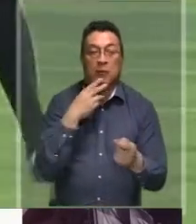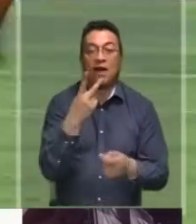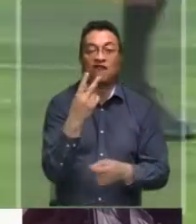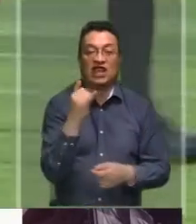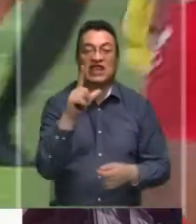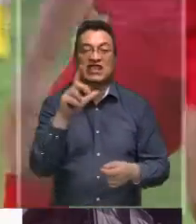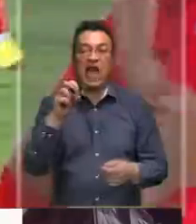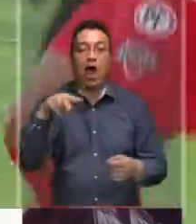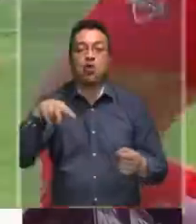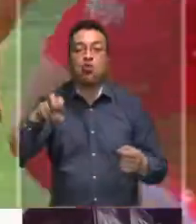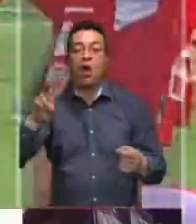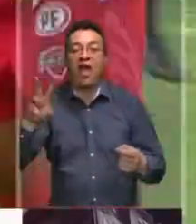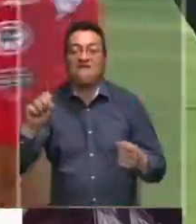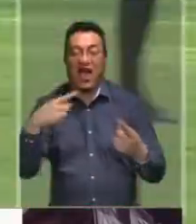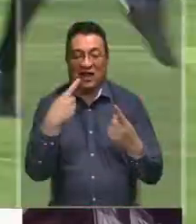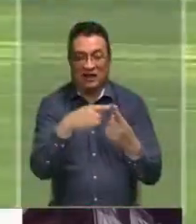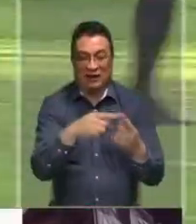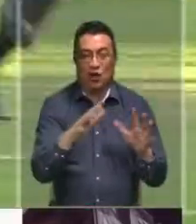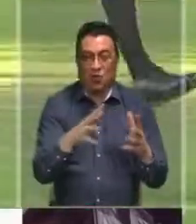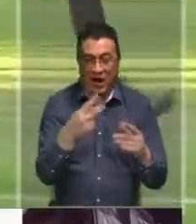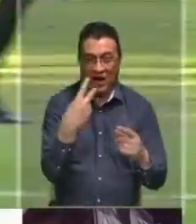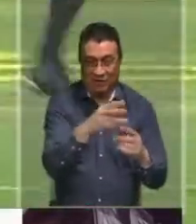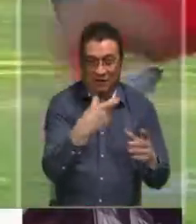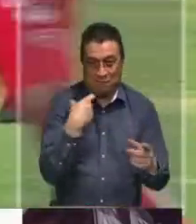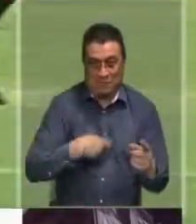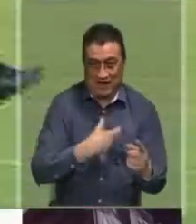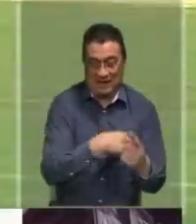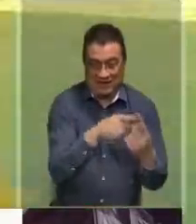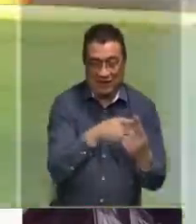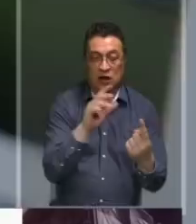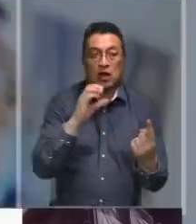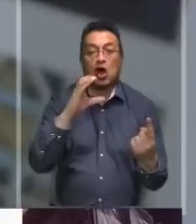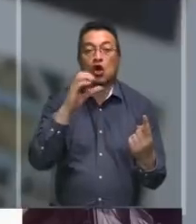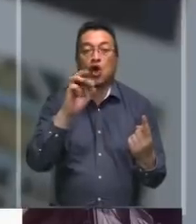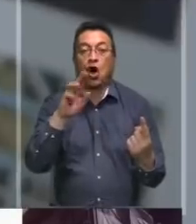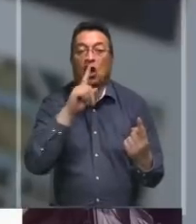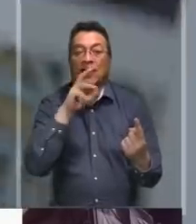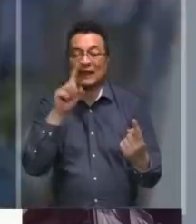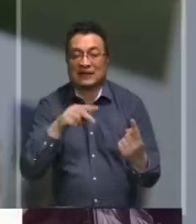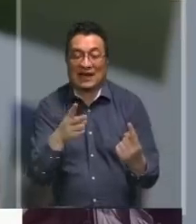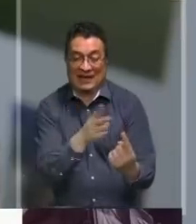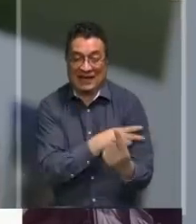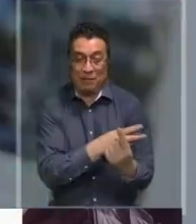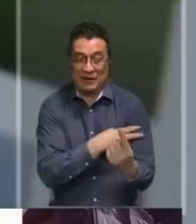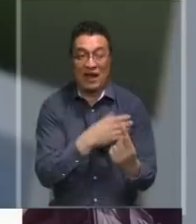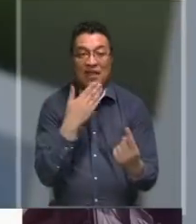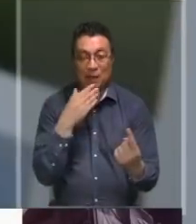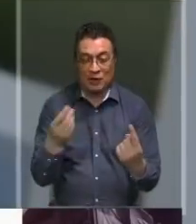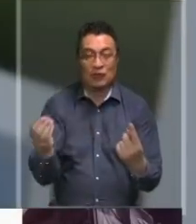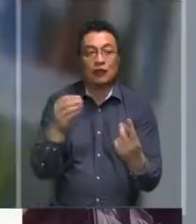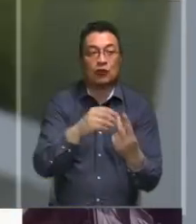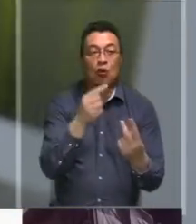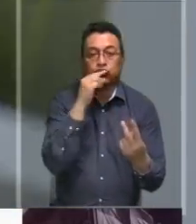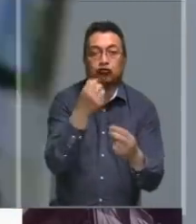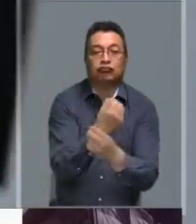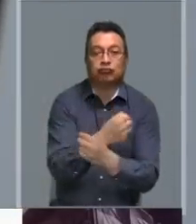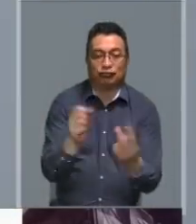Villanueva, actual jugador del equipo carabelero, y lo fue de César Cortés, capitán del equipo que acaba de anunciar su